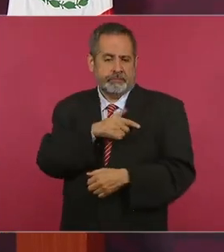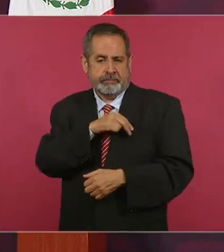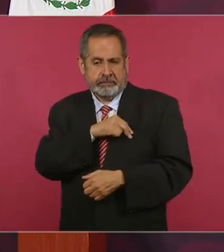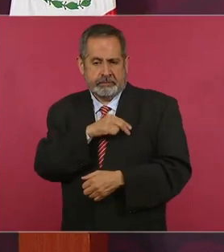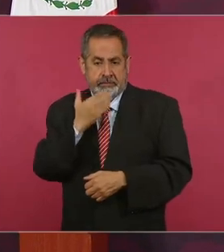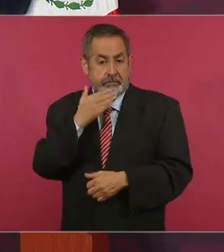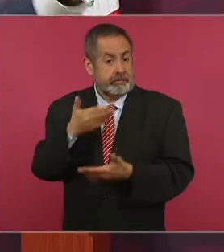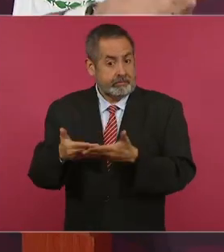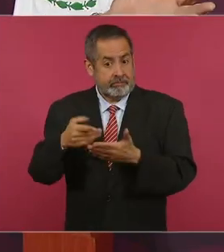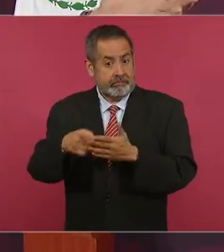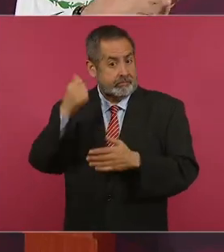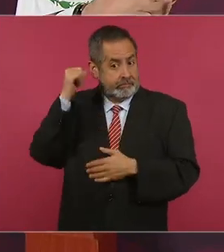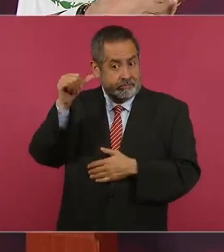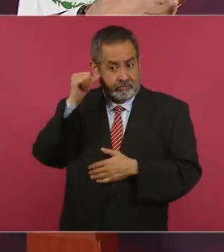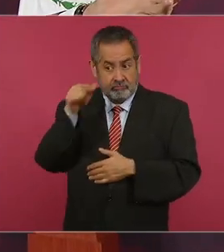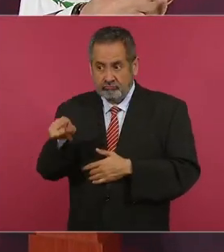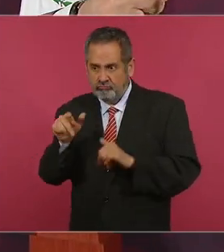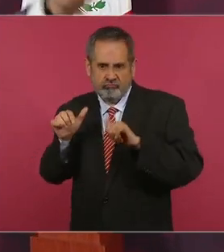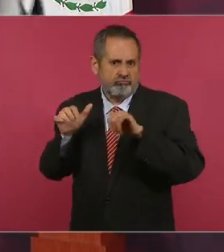Acapulco